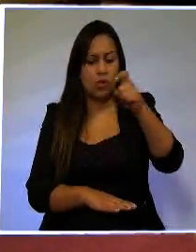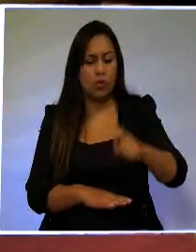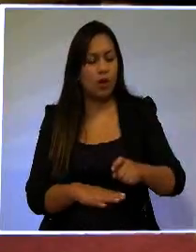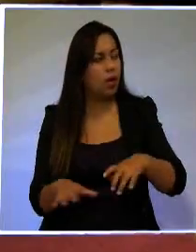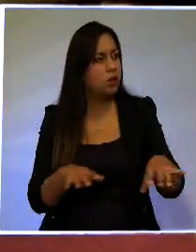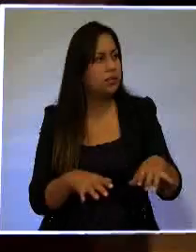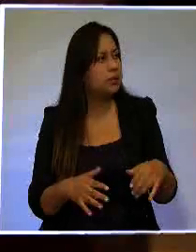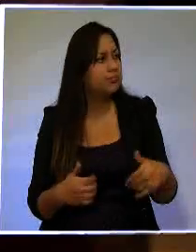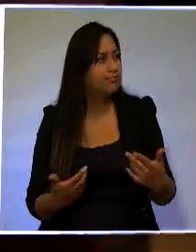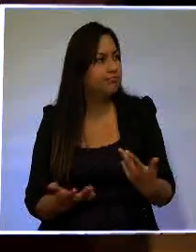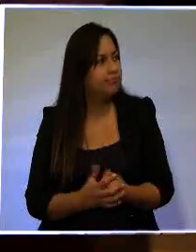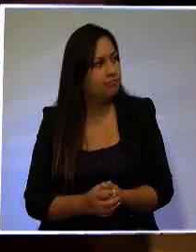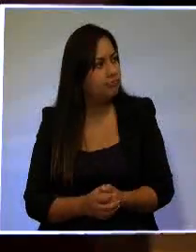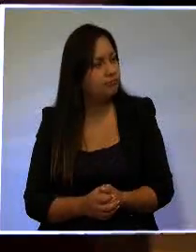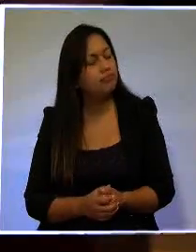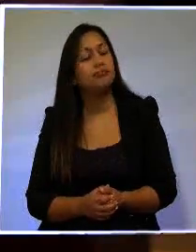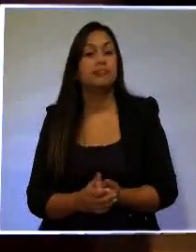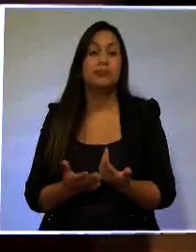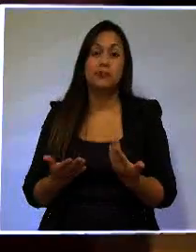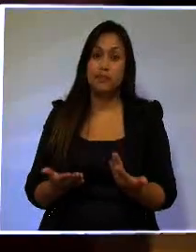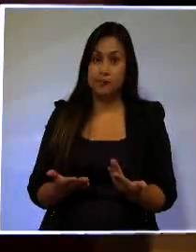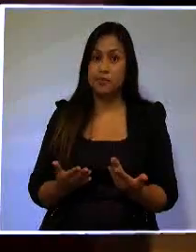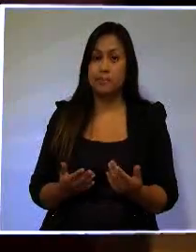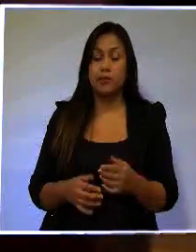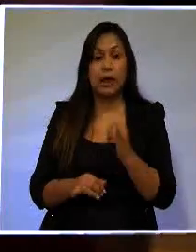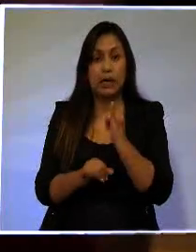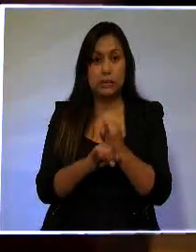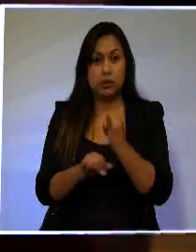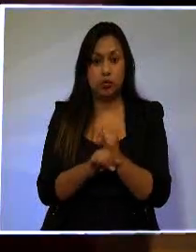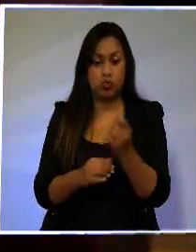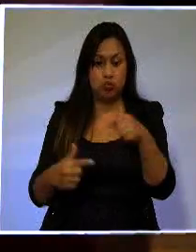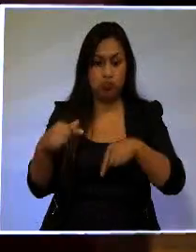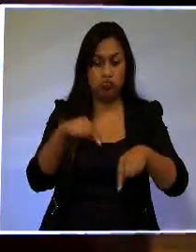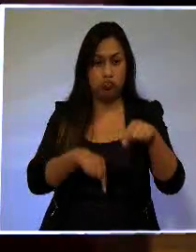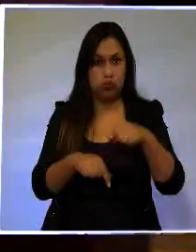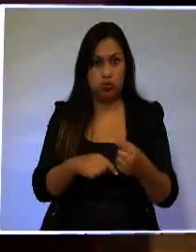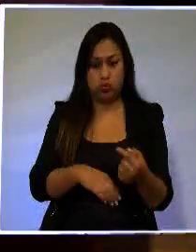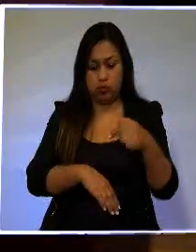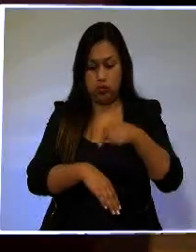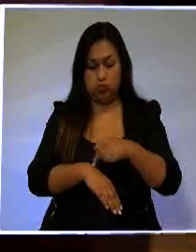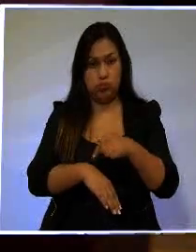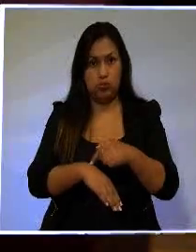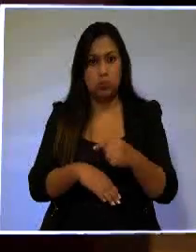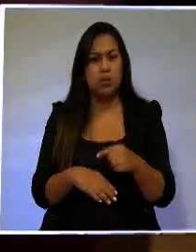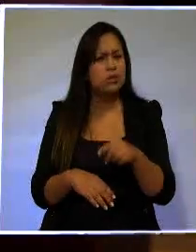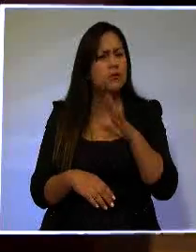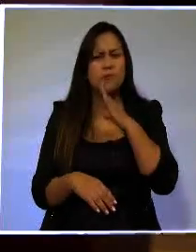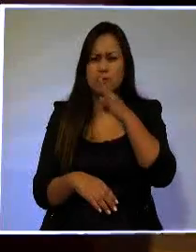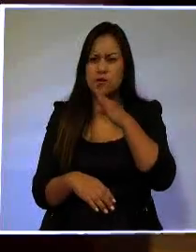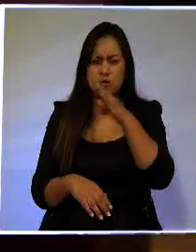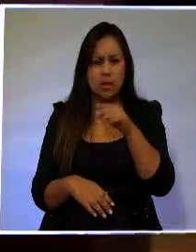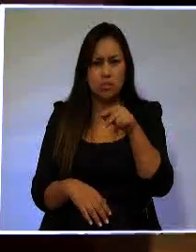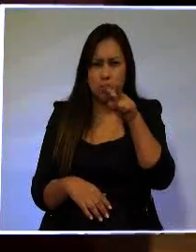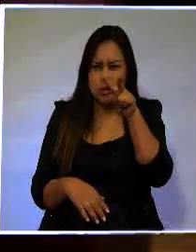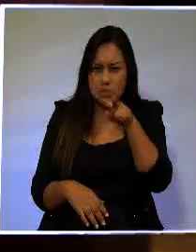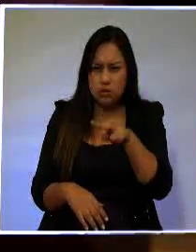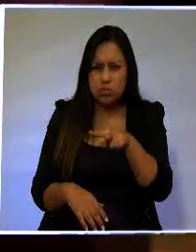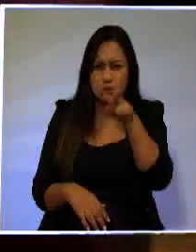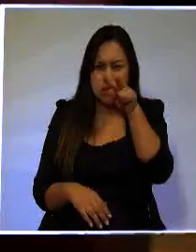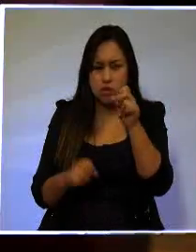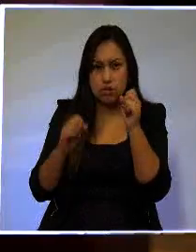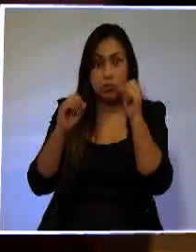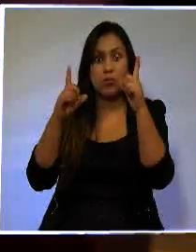cotopaxi bueno el Instituto geofísico le mantiene el monitoreo constante del volcán a través de las redes